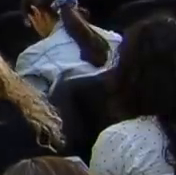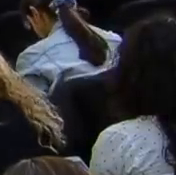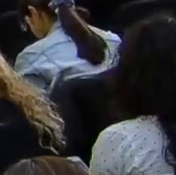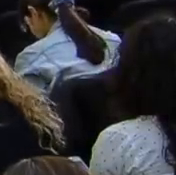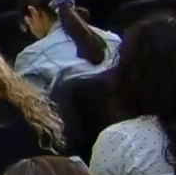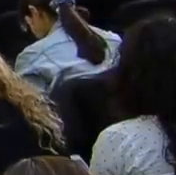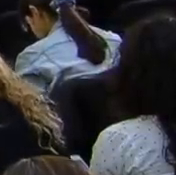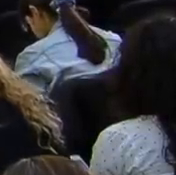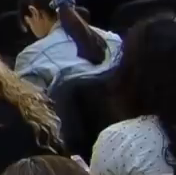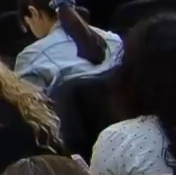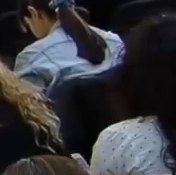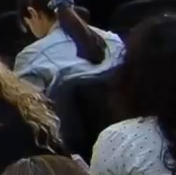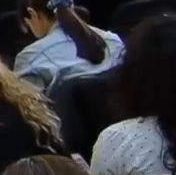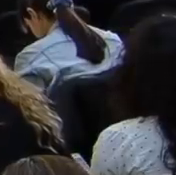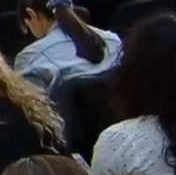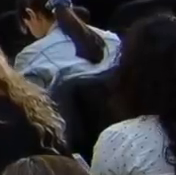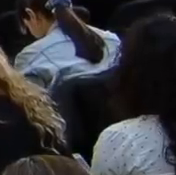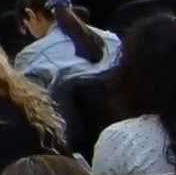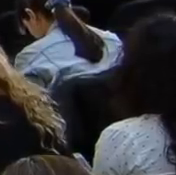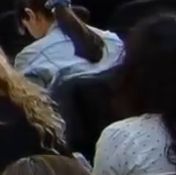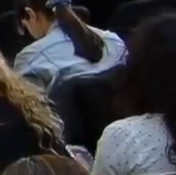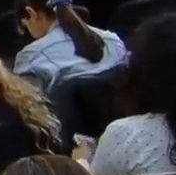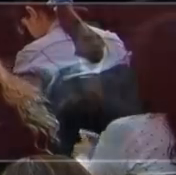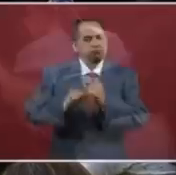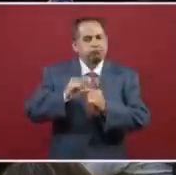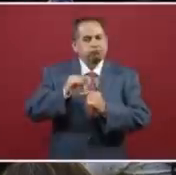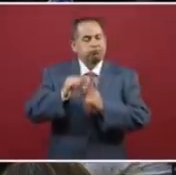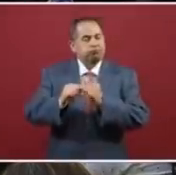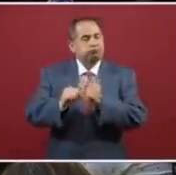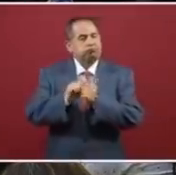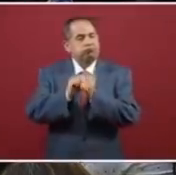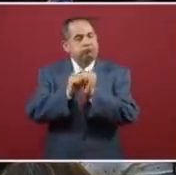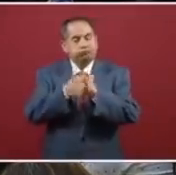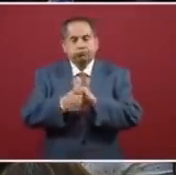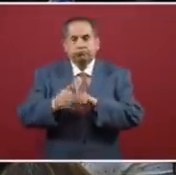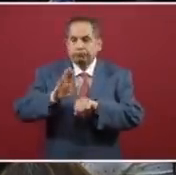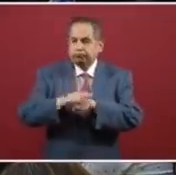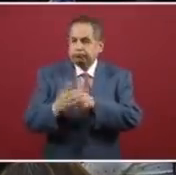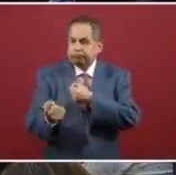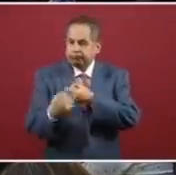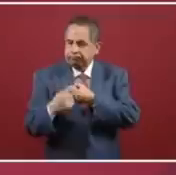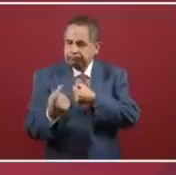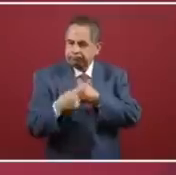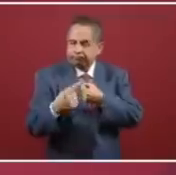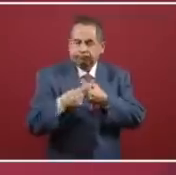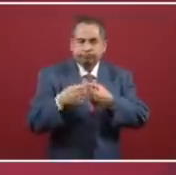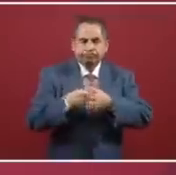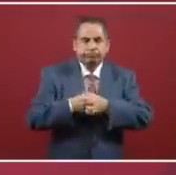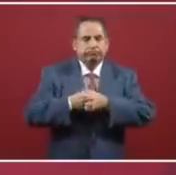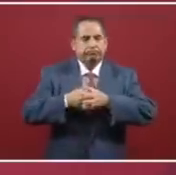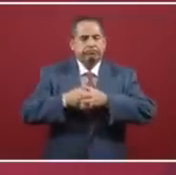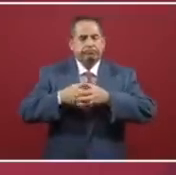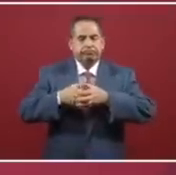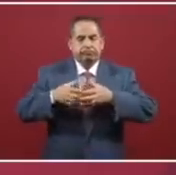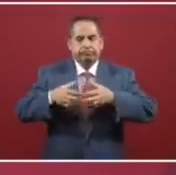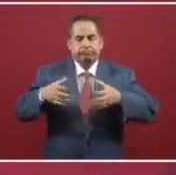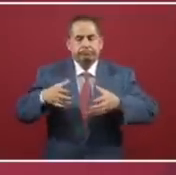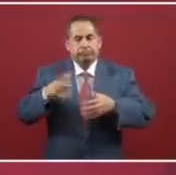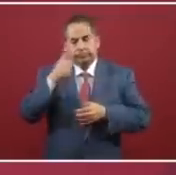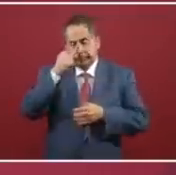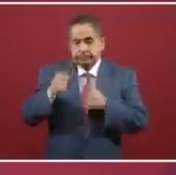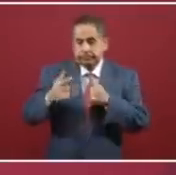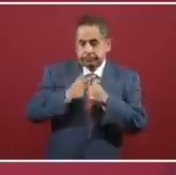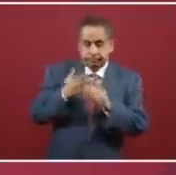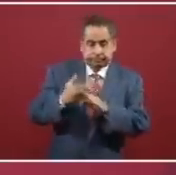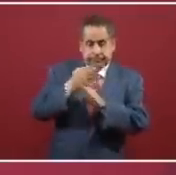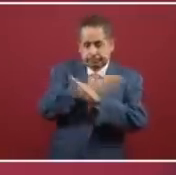poco a poco se van a ir incorporando más elementos que tienen que pasar por